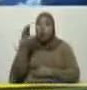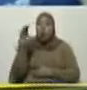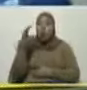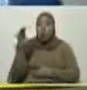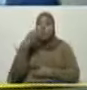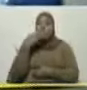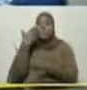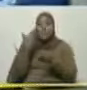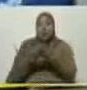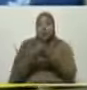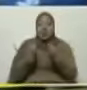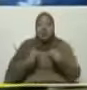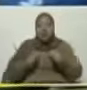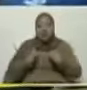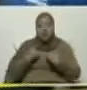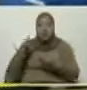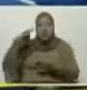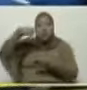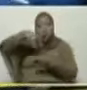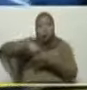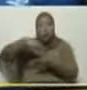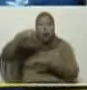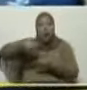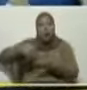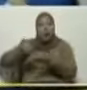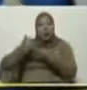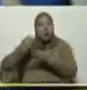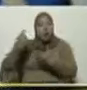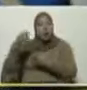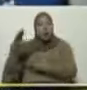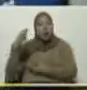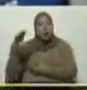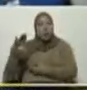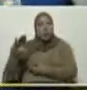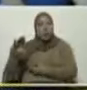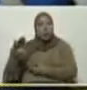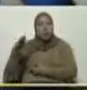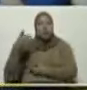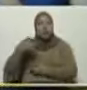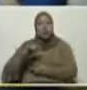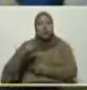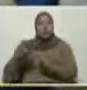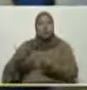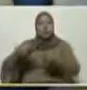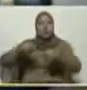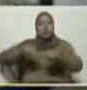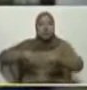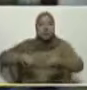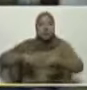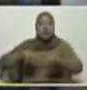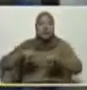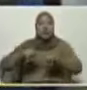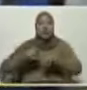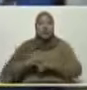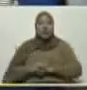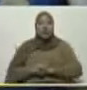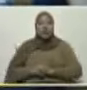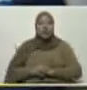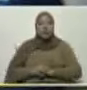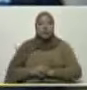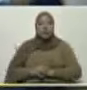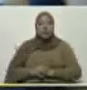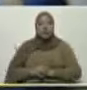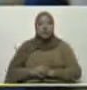del pueblo carabobeño y del pueblo venezolano Porque estos recursos no los tenían bloqueados en la